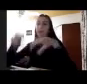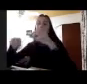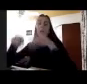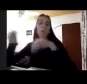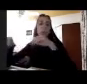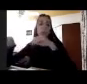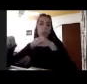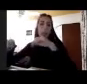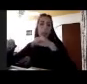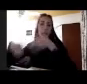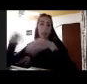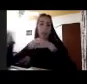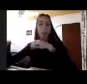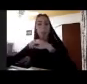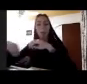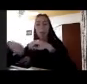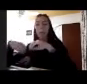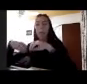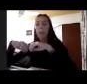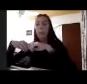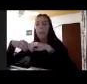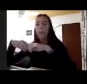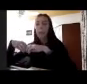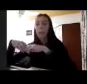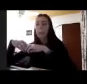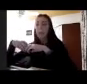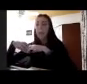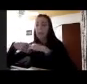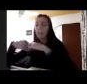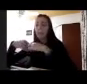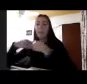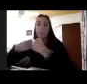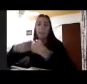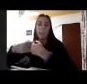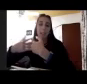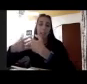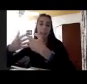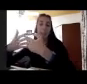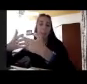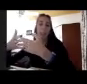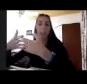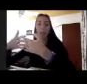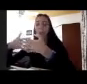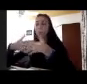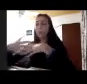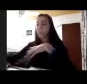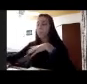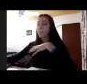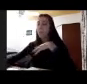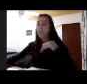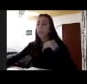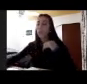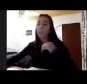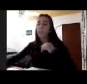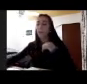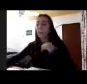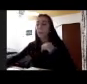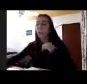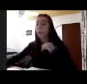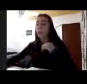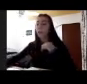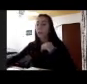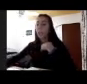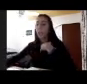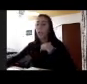como que esas caladuras en estas plataformas que voy generando tienen ese gran espacio verde, entonces también lo que